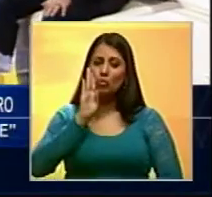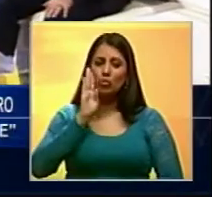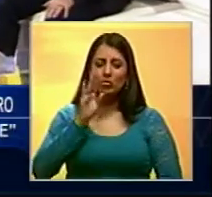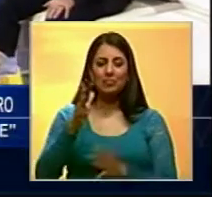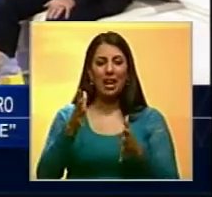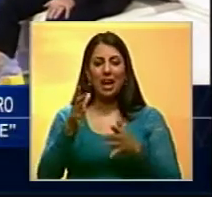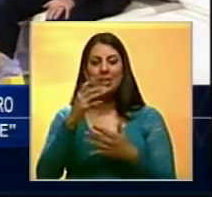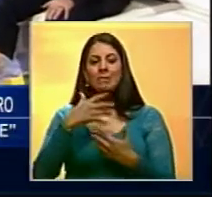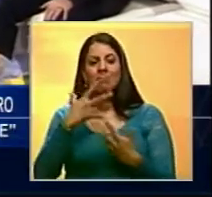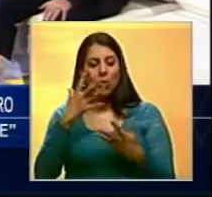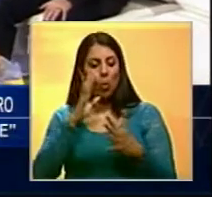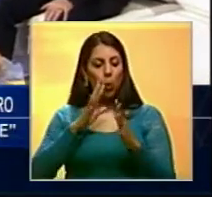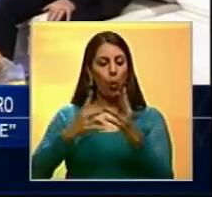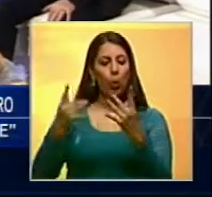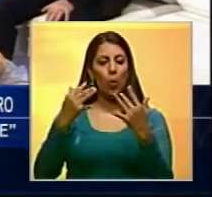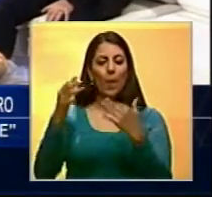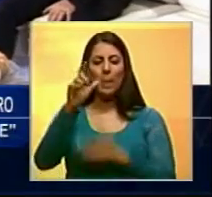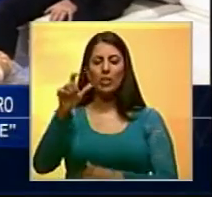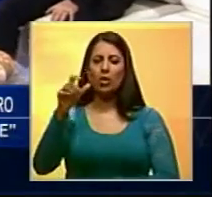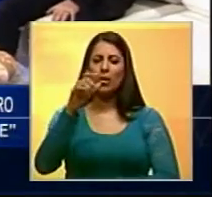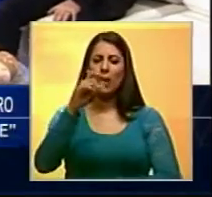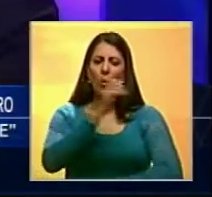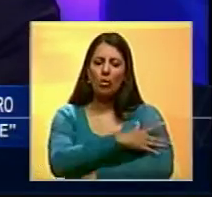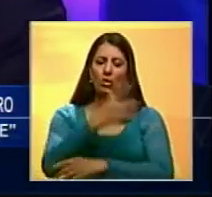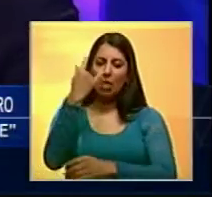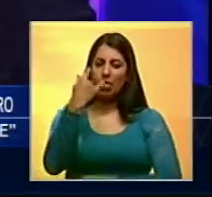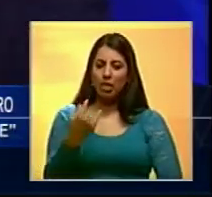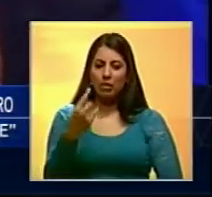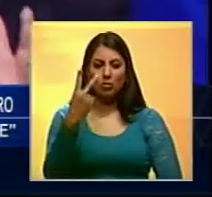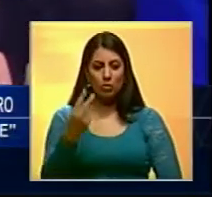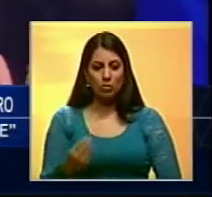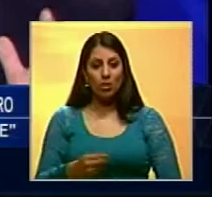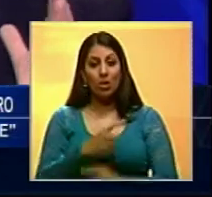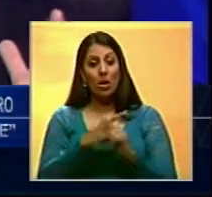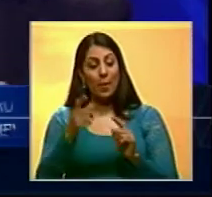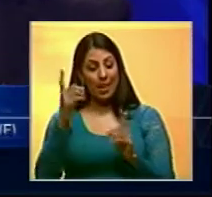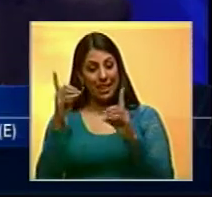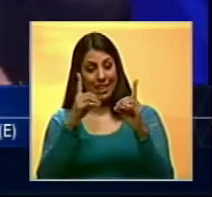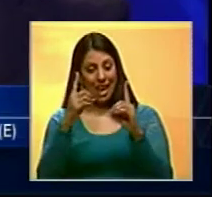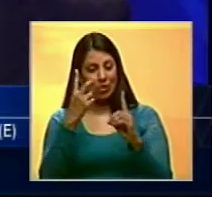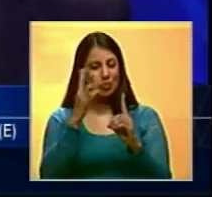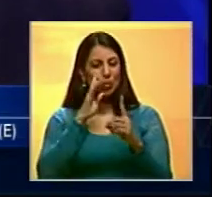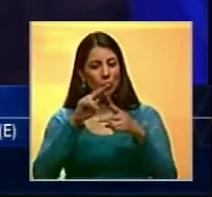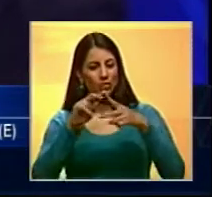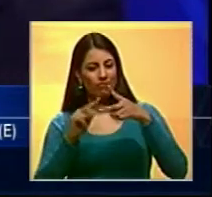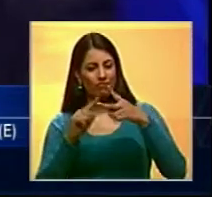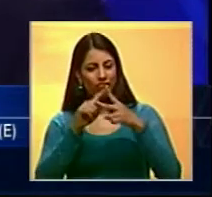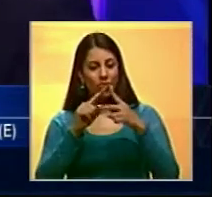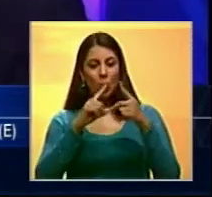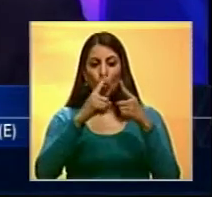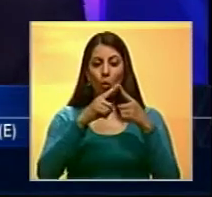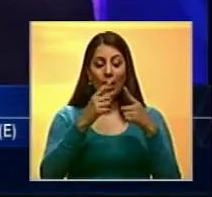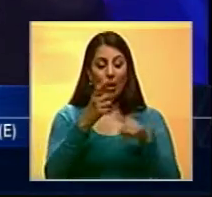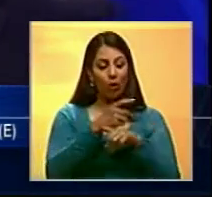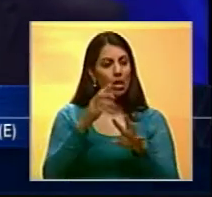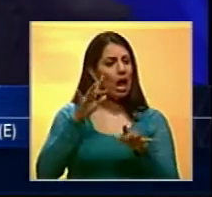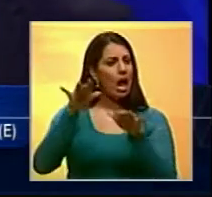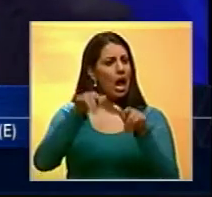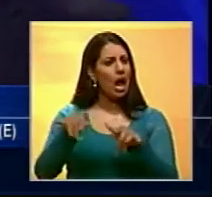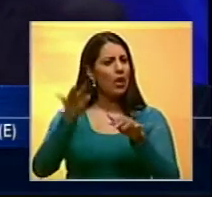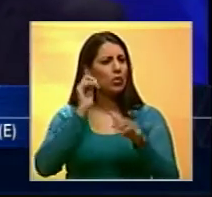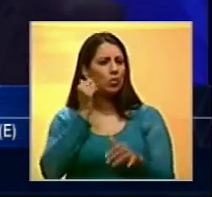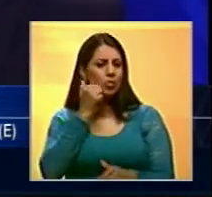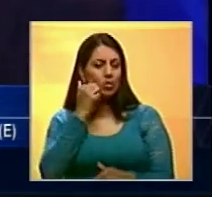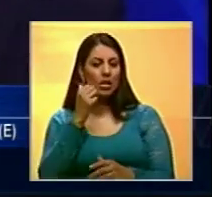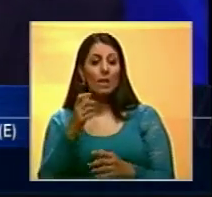ganar oxígeno y desmoralizar a la oposición. Porque un diálogo puede tener dos versiones. La versión que quiere el gobierno, que es ganar tiempo